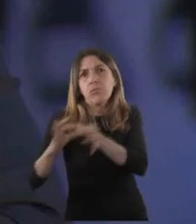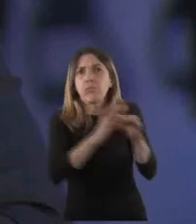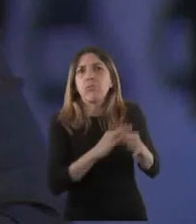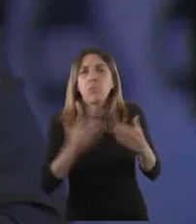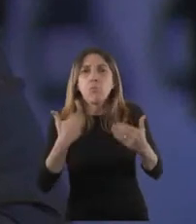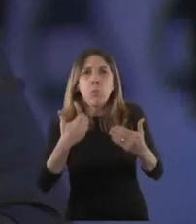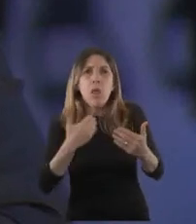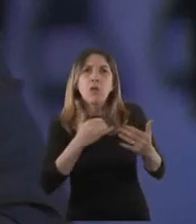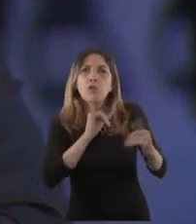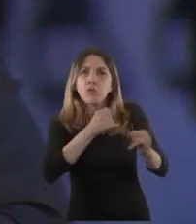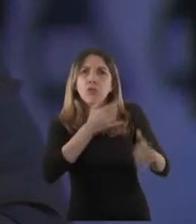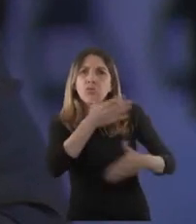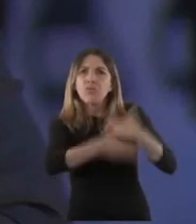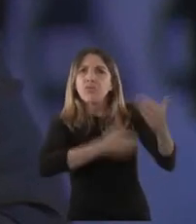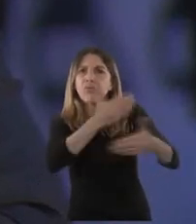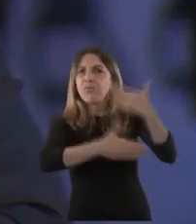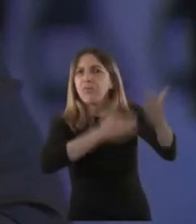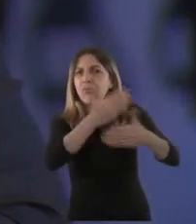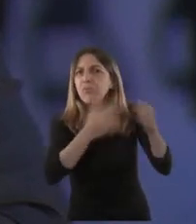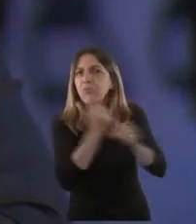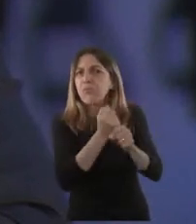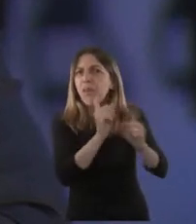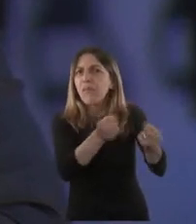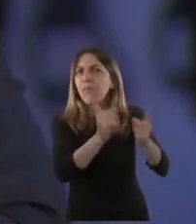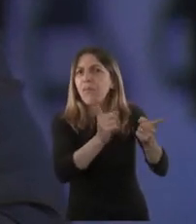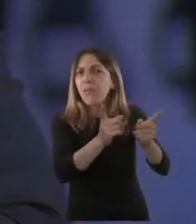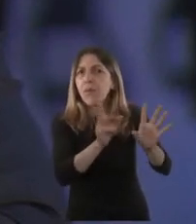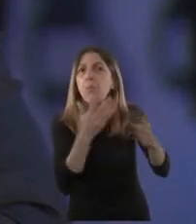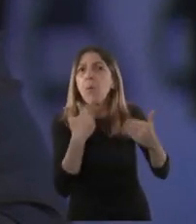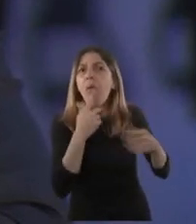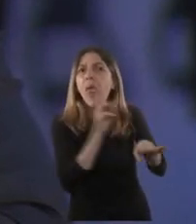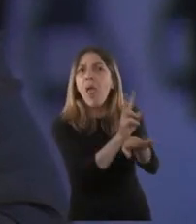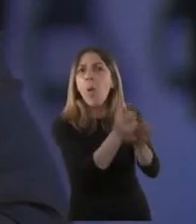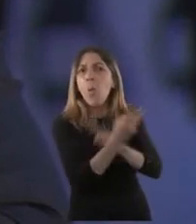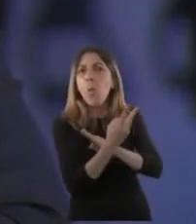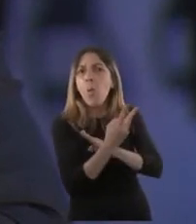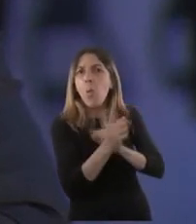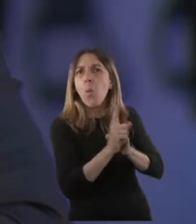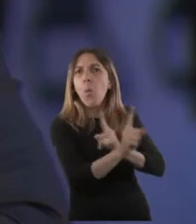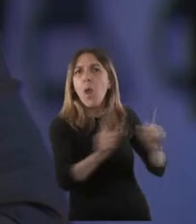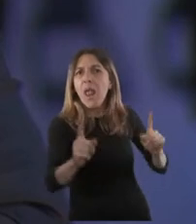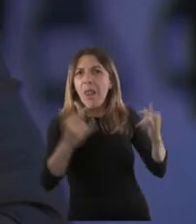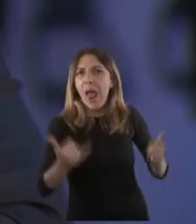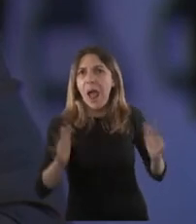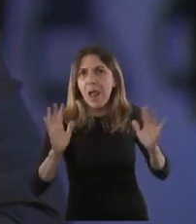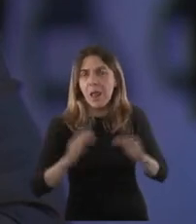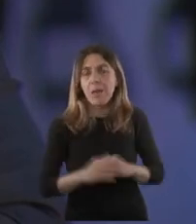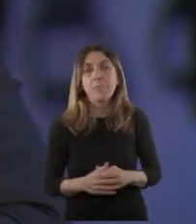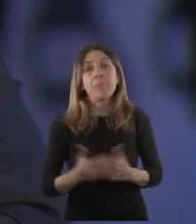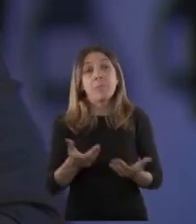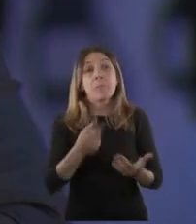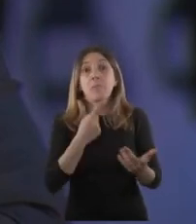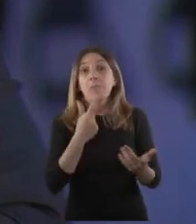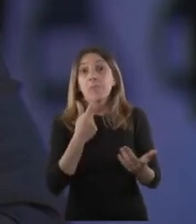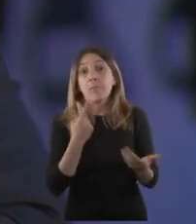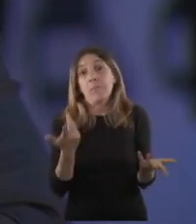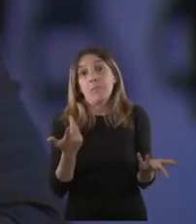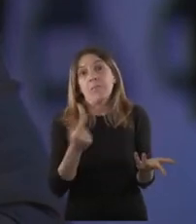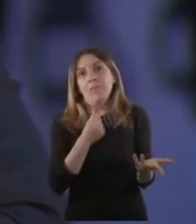prácticamente pleno de actividades y de cuidado. Y sin duda es algo que uno